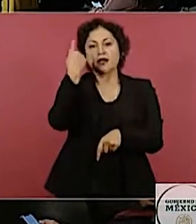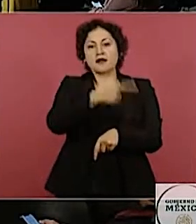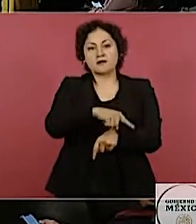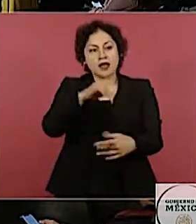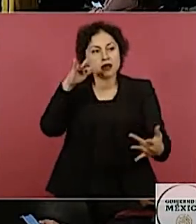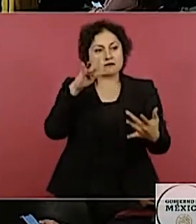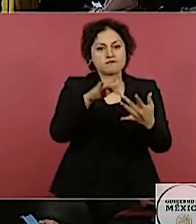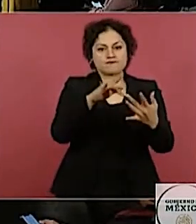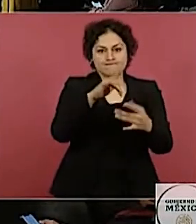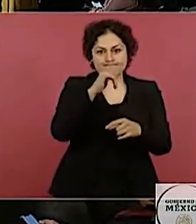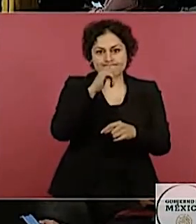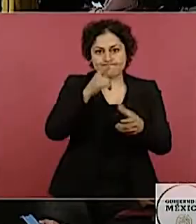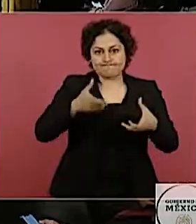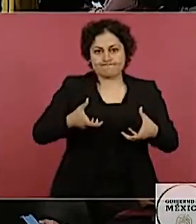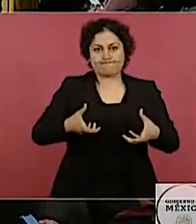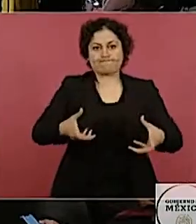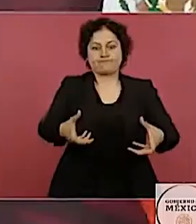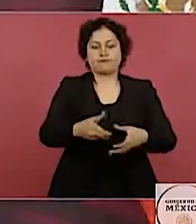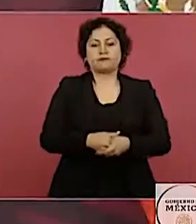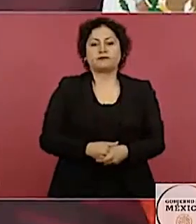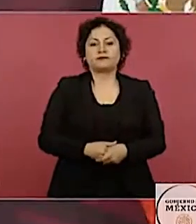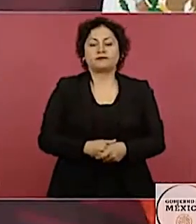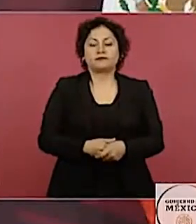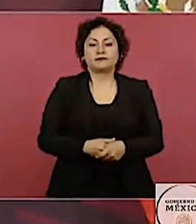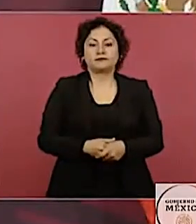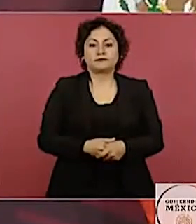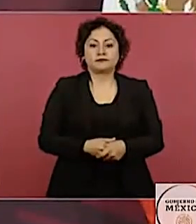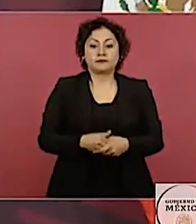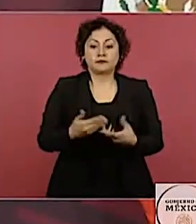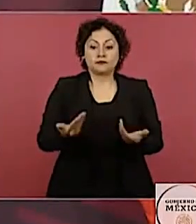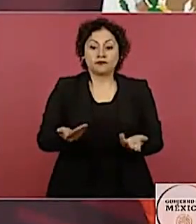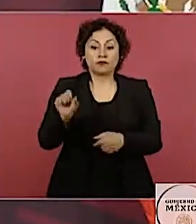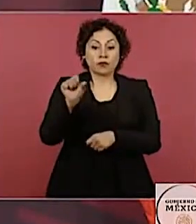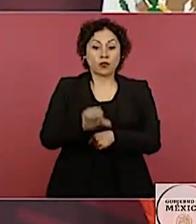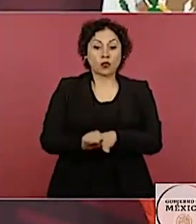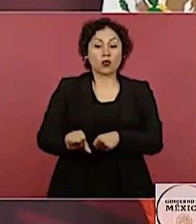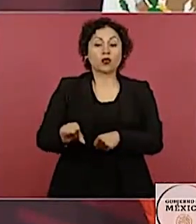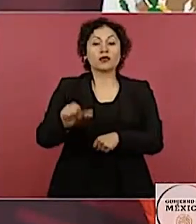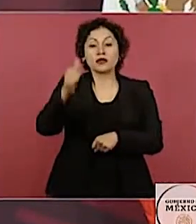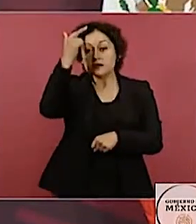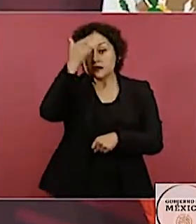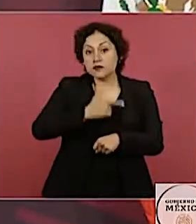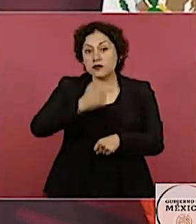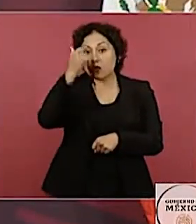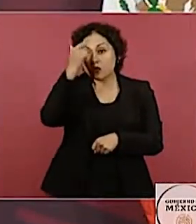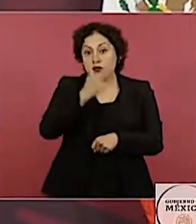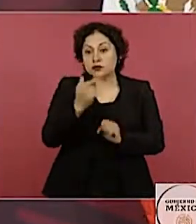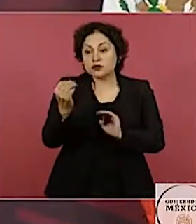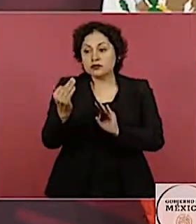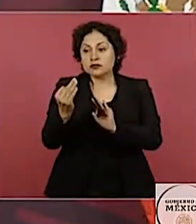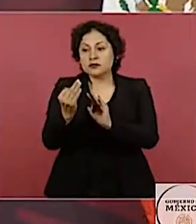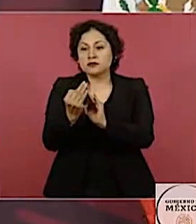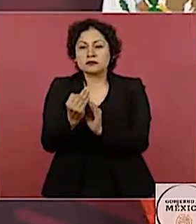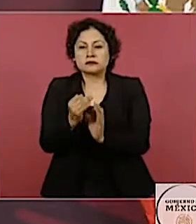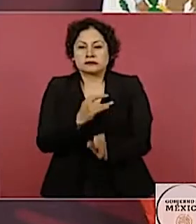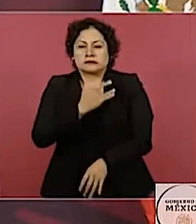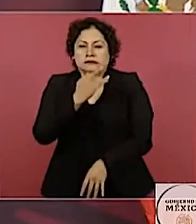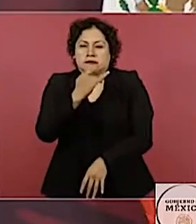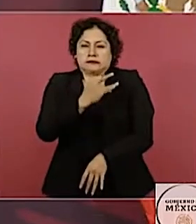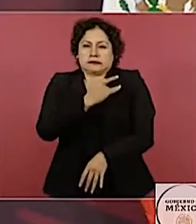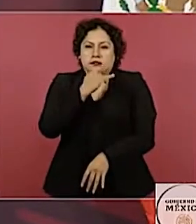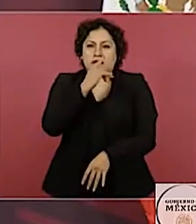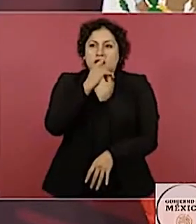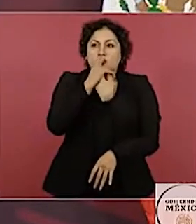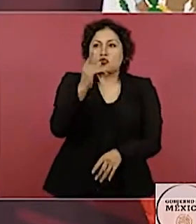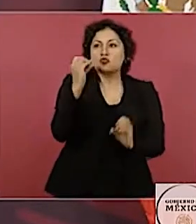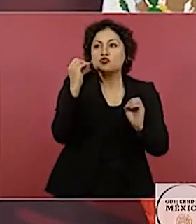calles en ese sentido este estaremos hoy en la noche al cierre del día sobre el 90 de electrificación